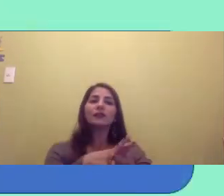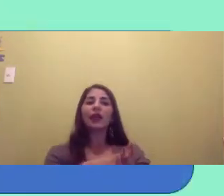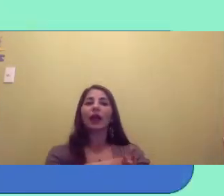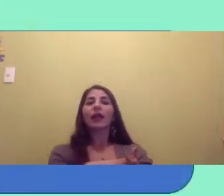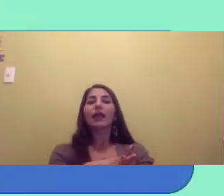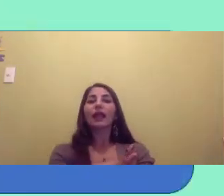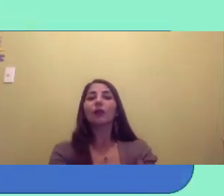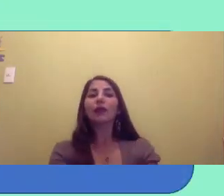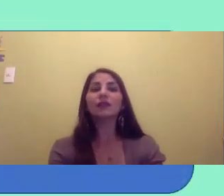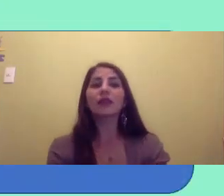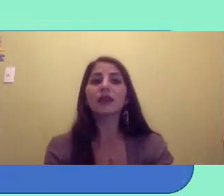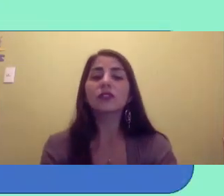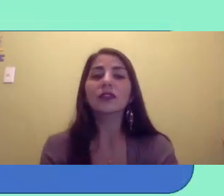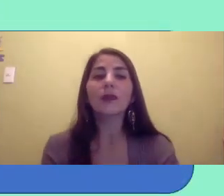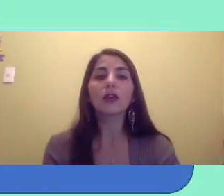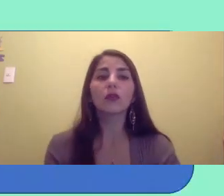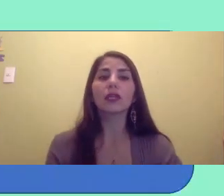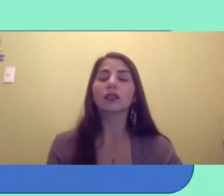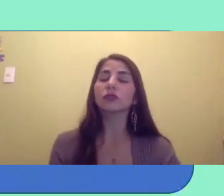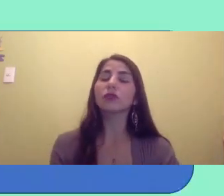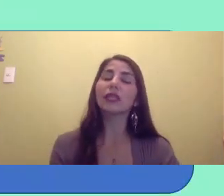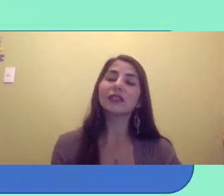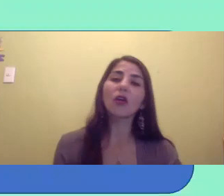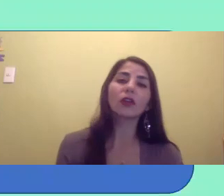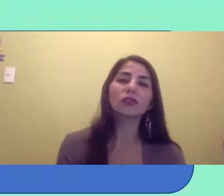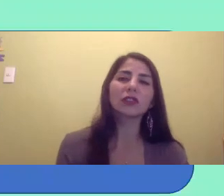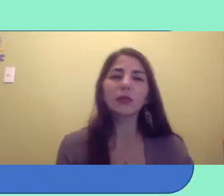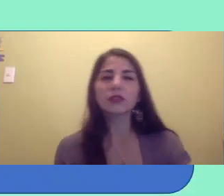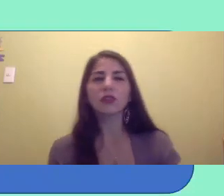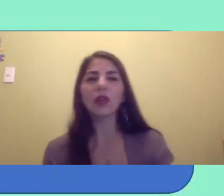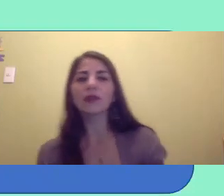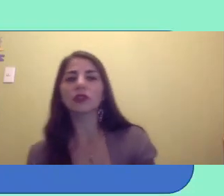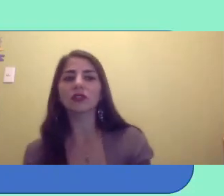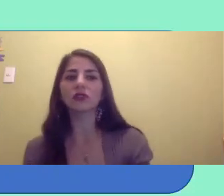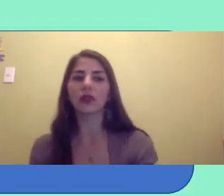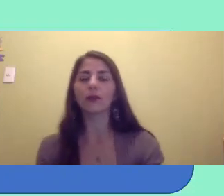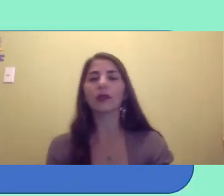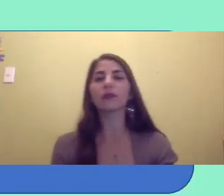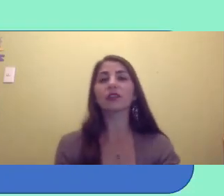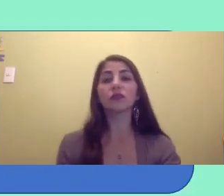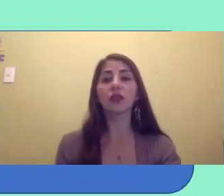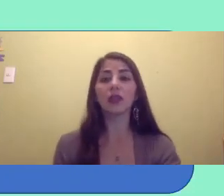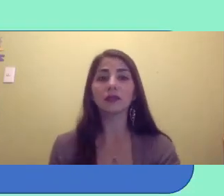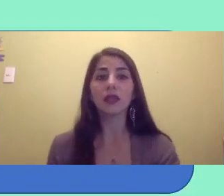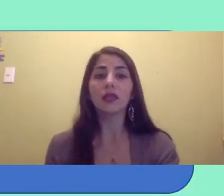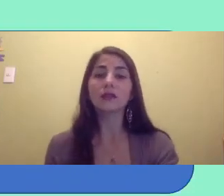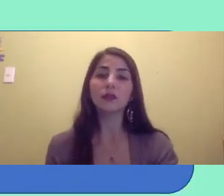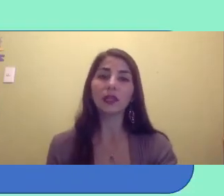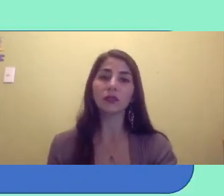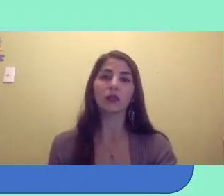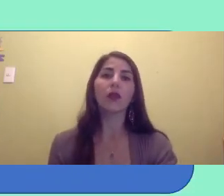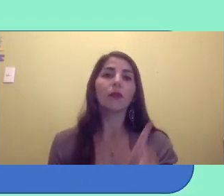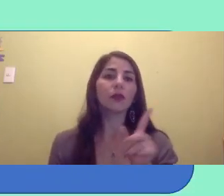Como les decía, la lengua de señas es un sistema de comunicación utilizado por el 80% de las personas sordas para expresar sus ideas